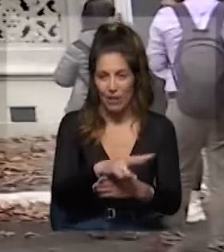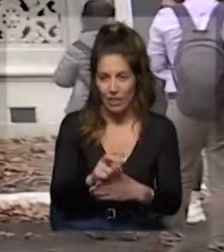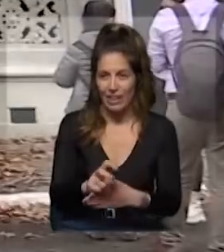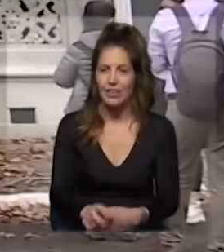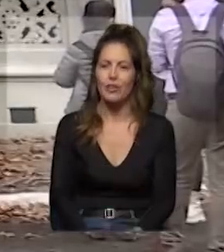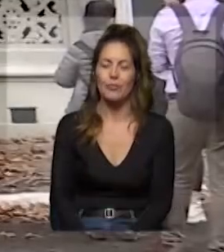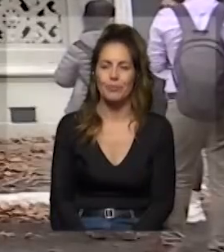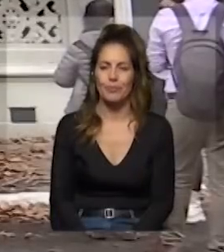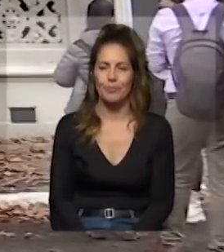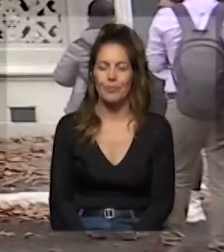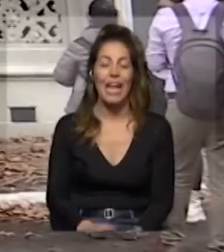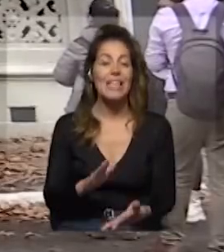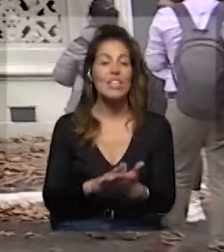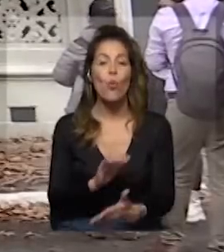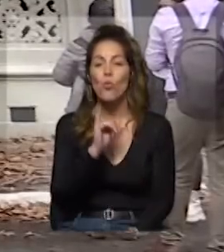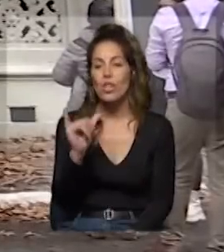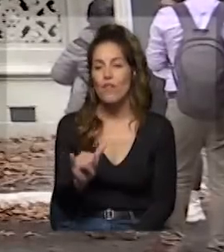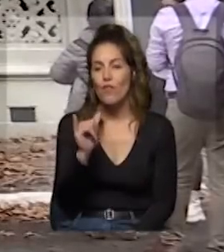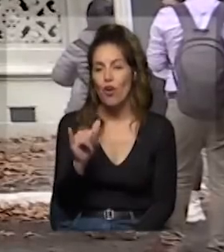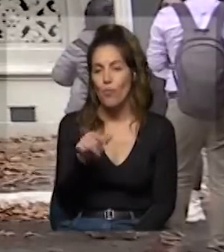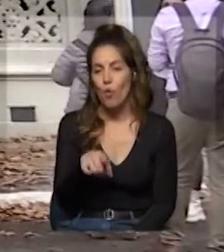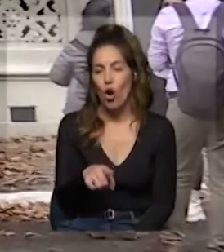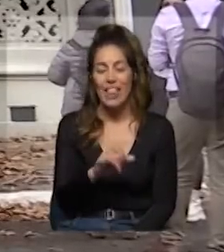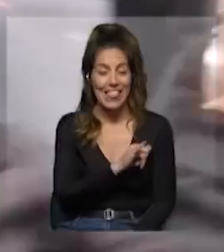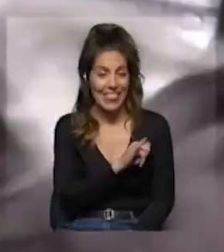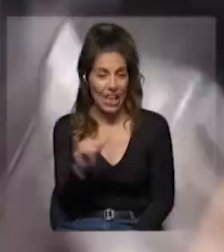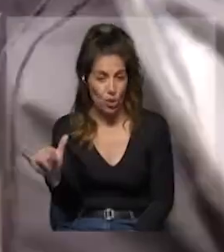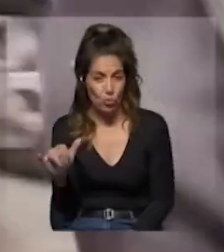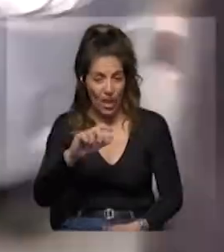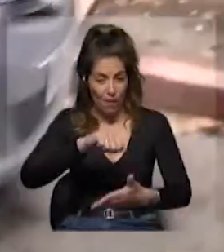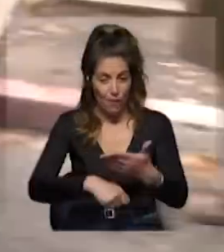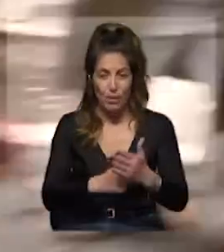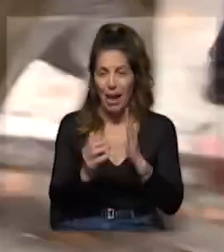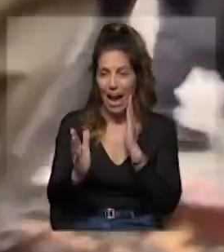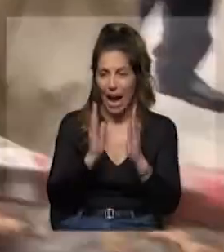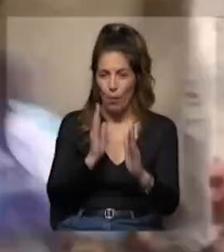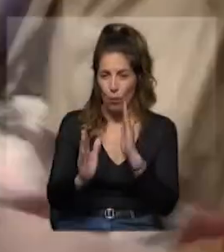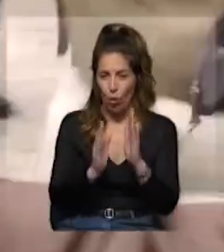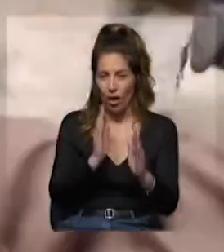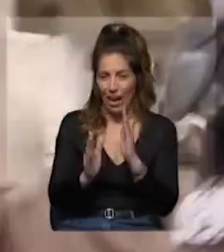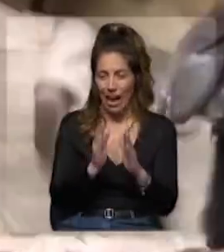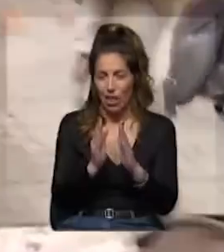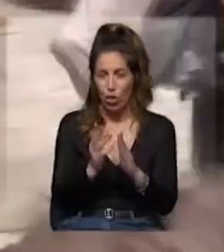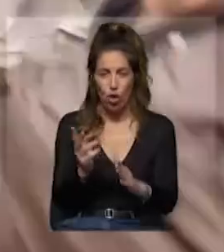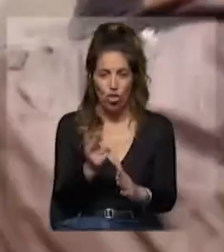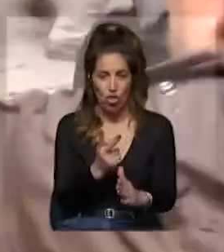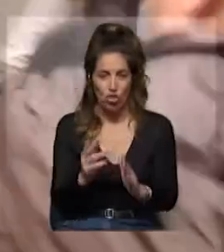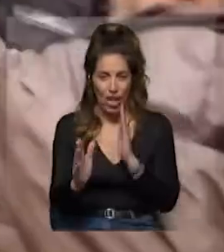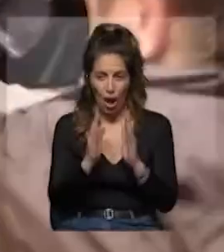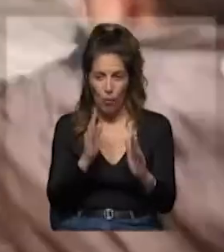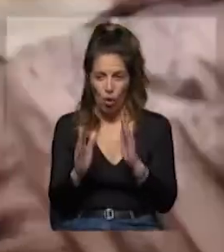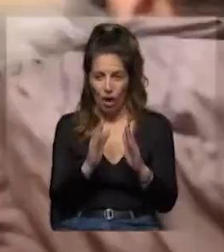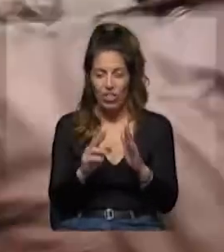fiscalía según inform la denuncia lleva la firma de los abogados Javier Vega y Juan Carlos Fernández